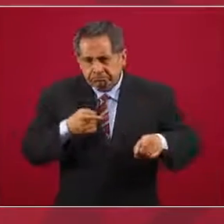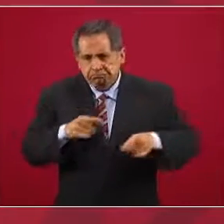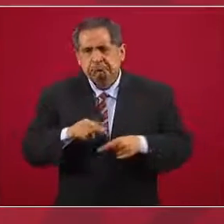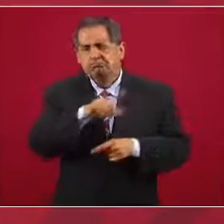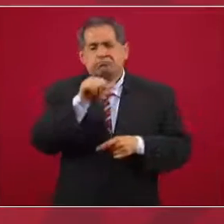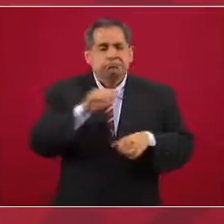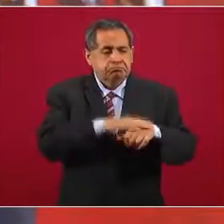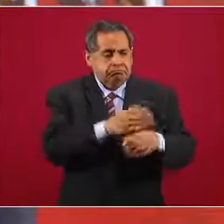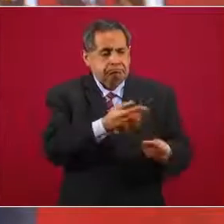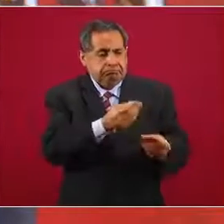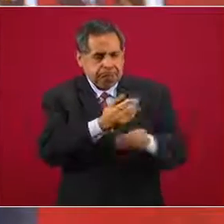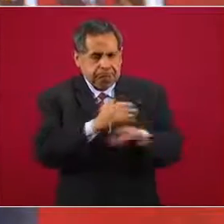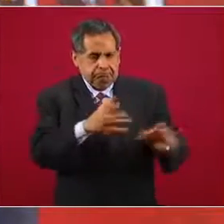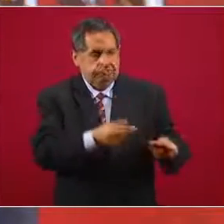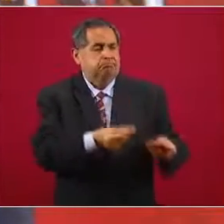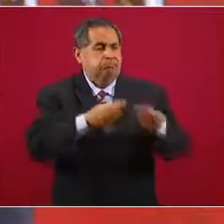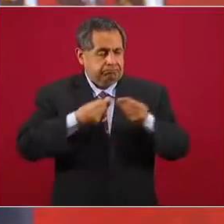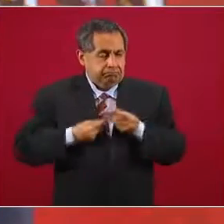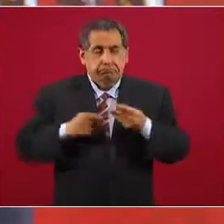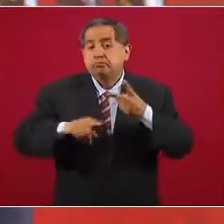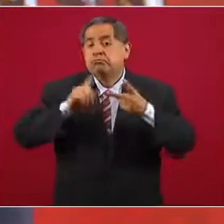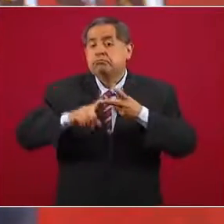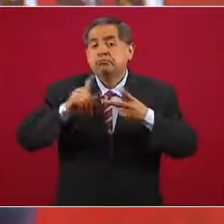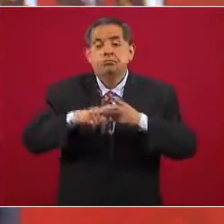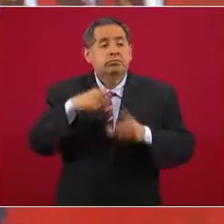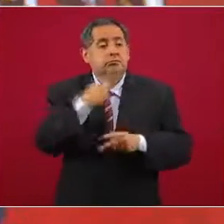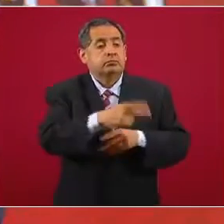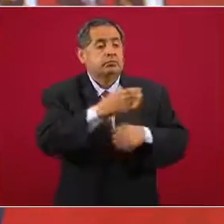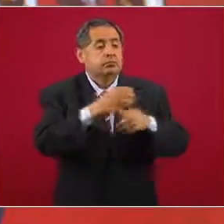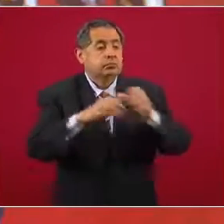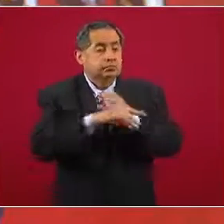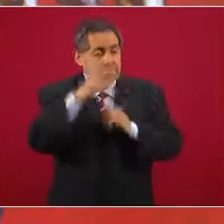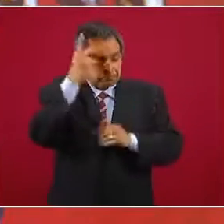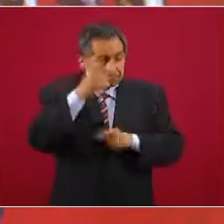lo otro le confiscan los bienes, que ahí